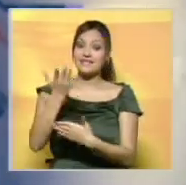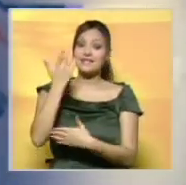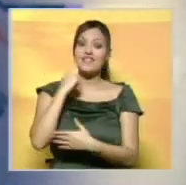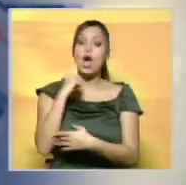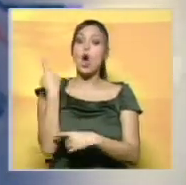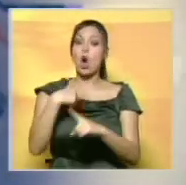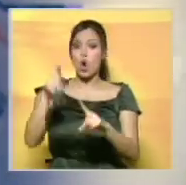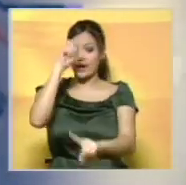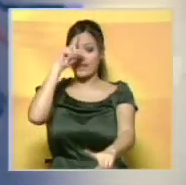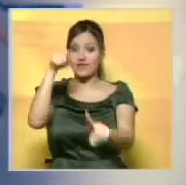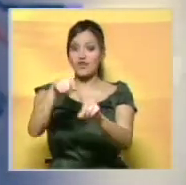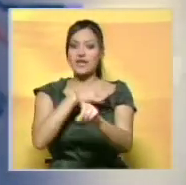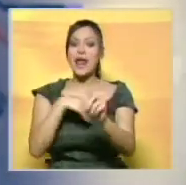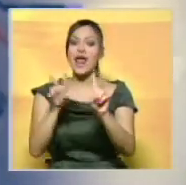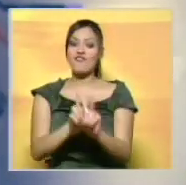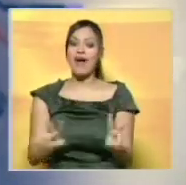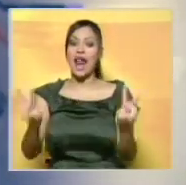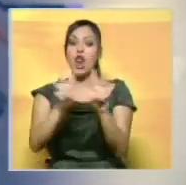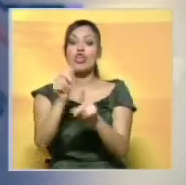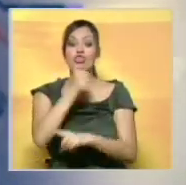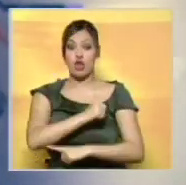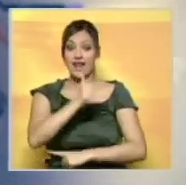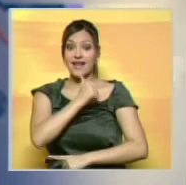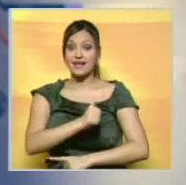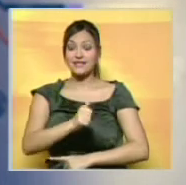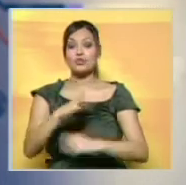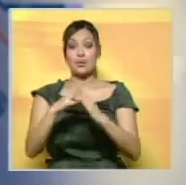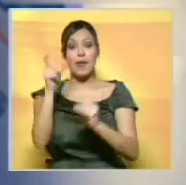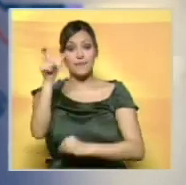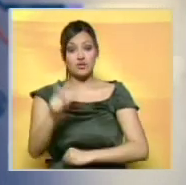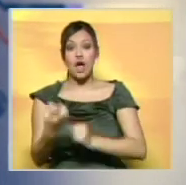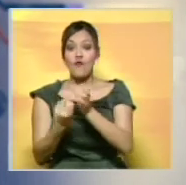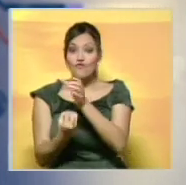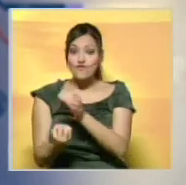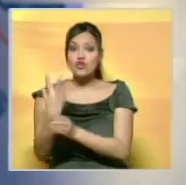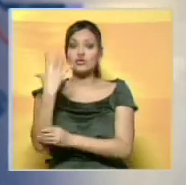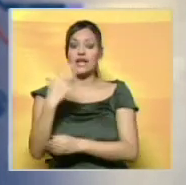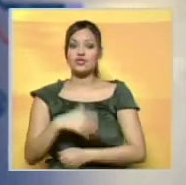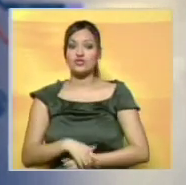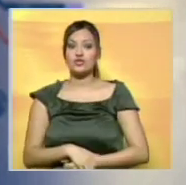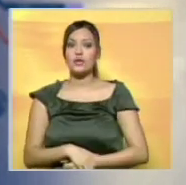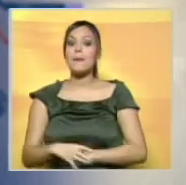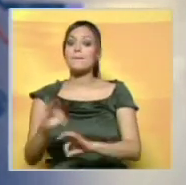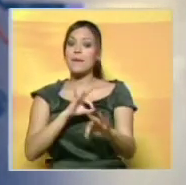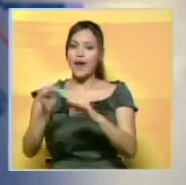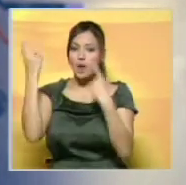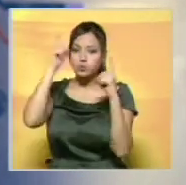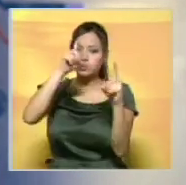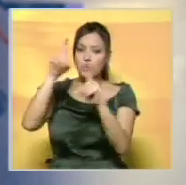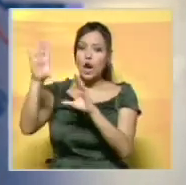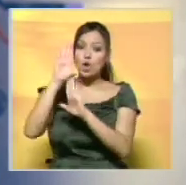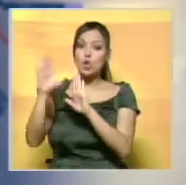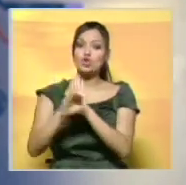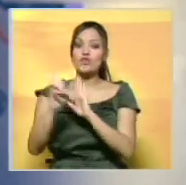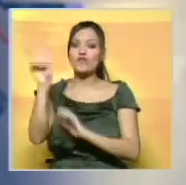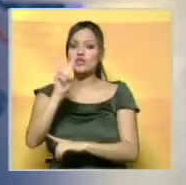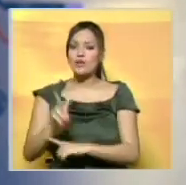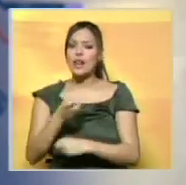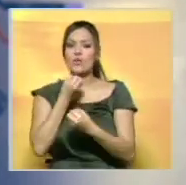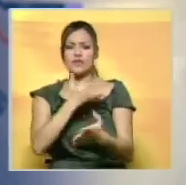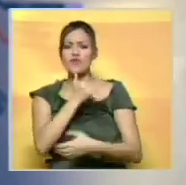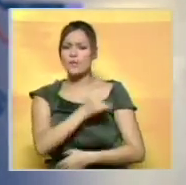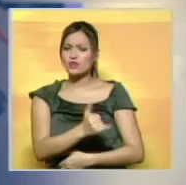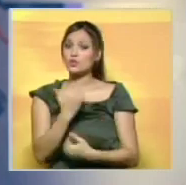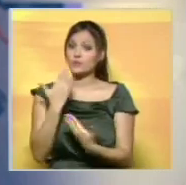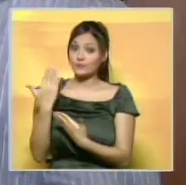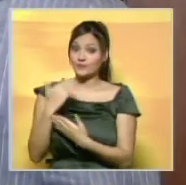Con el propósito de promover valores y tolerancia entre las personas, la Fundación Voces Católicas prepara talleres en Venezuela. José Leonardo Nava nos amplía